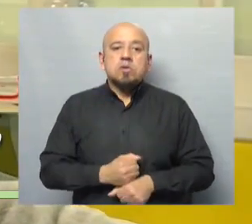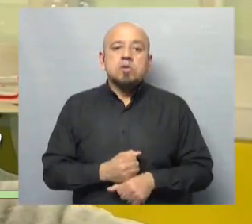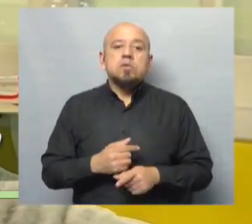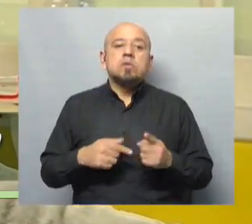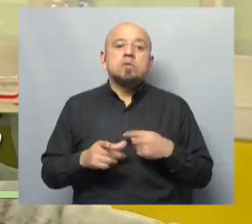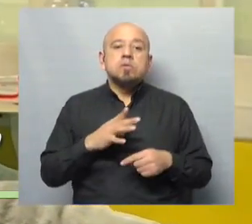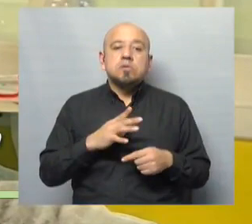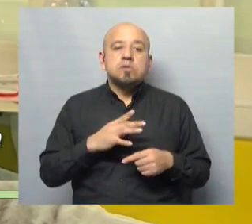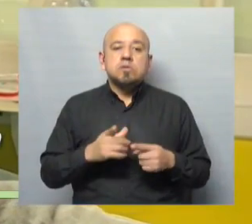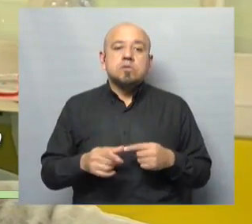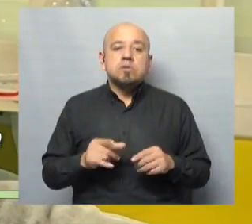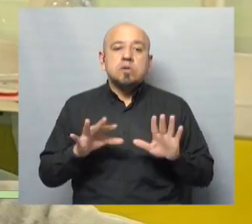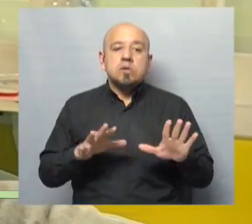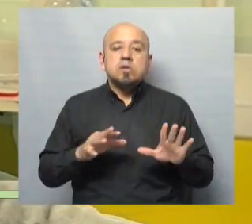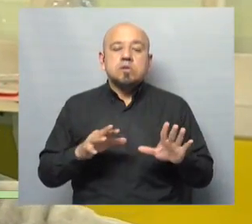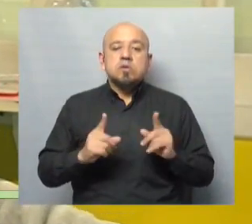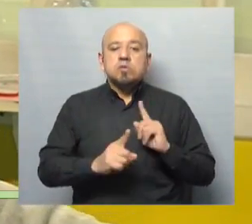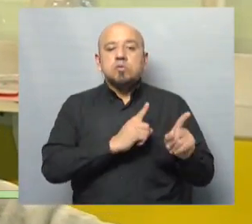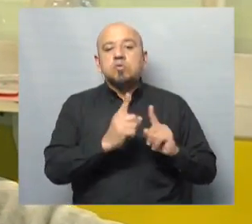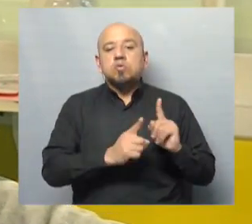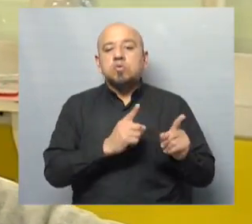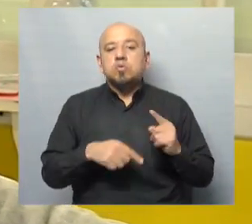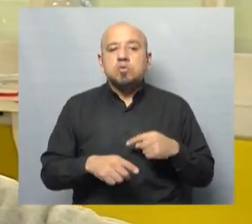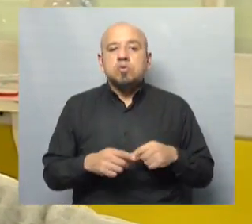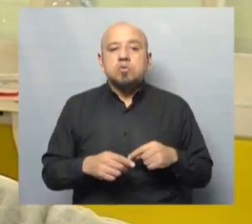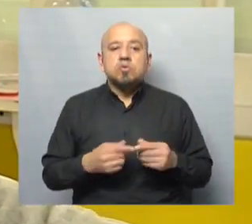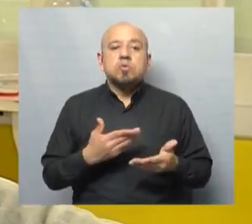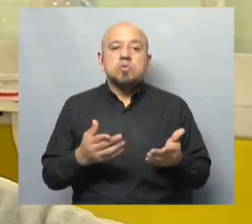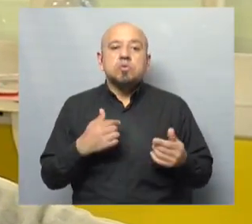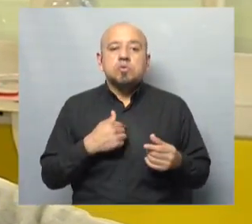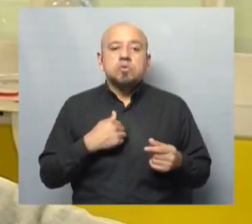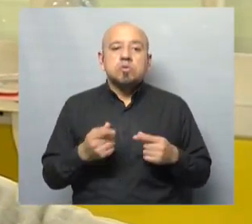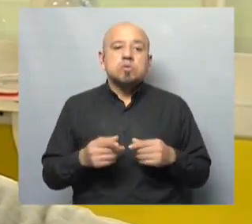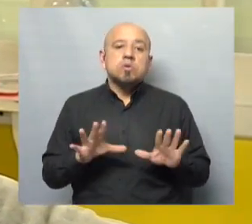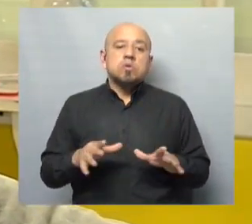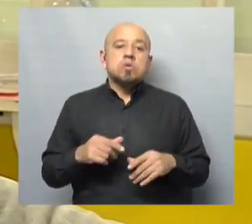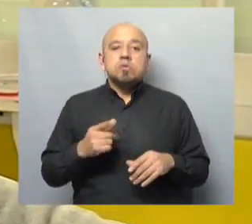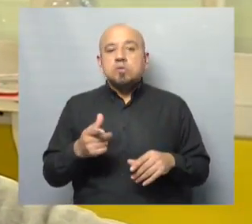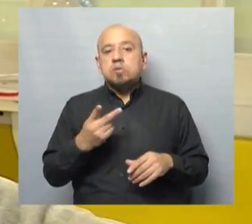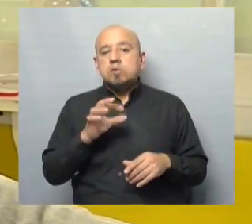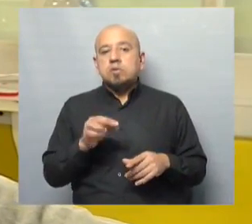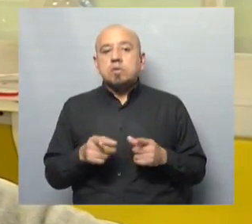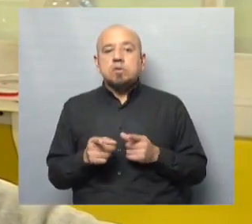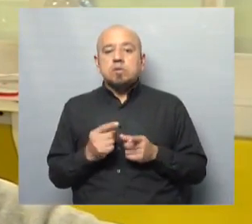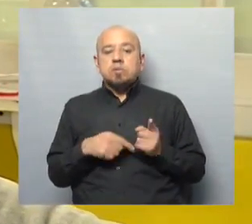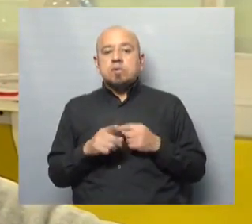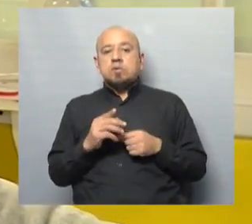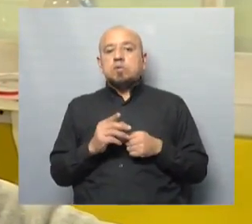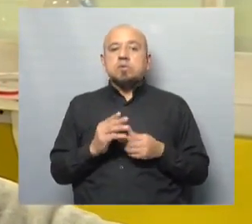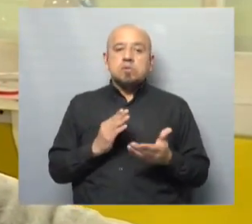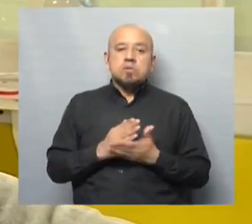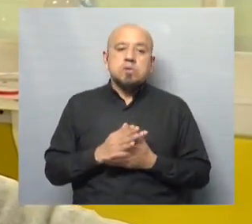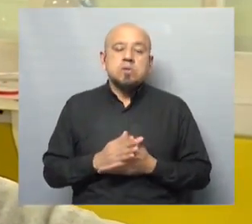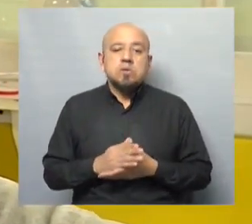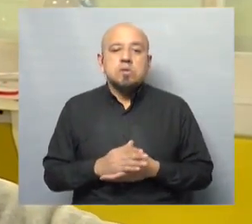se para atender a 10 usuarios de manera como es de vida vamos a tener para atender a 20 tendremos 20 pero siempre cuidando la